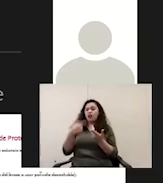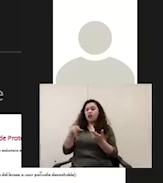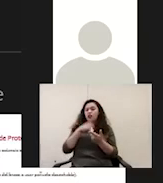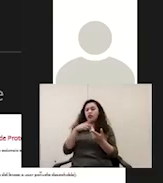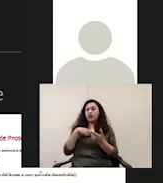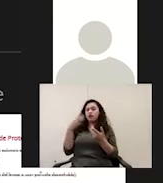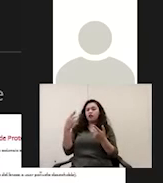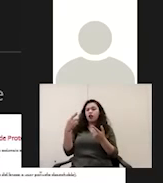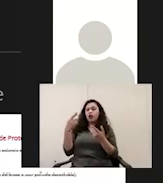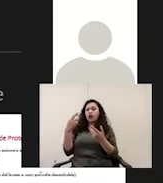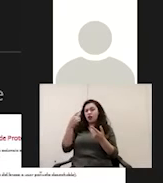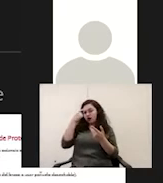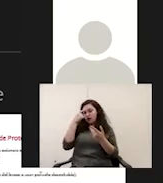repuesto.